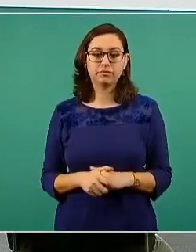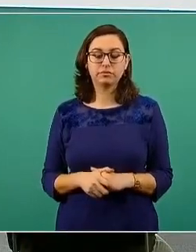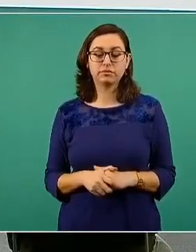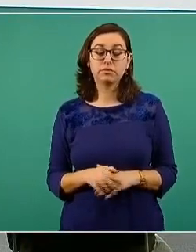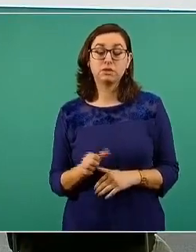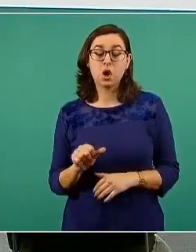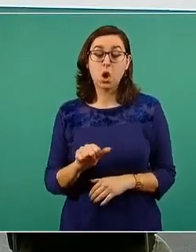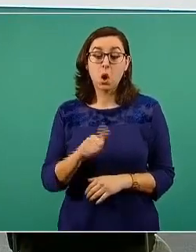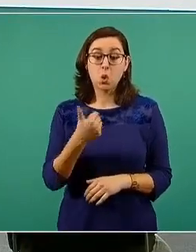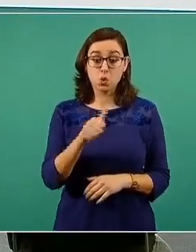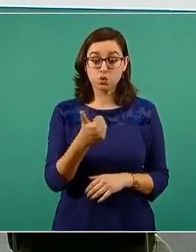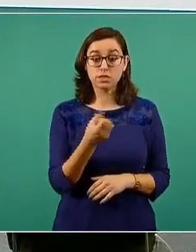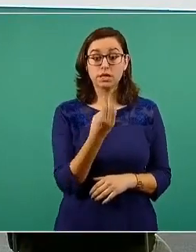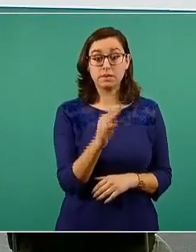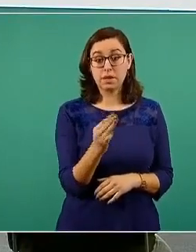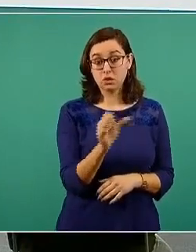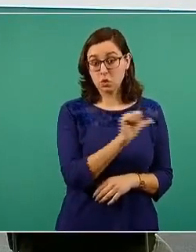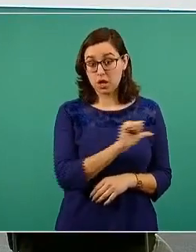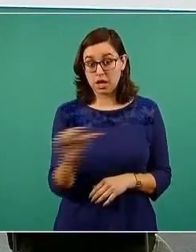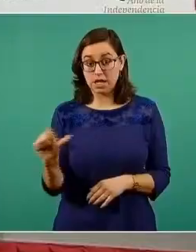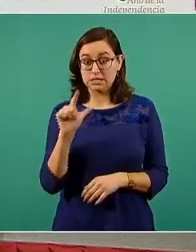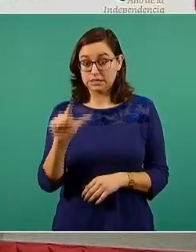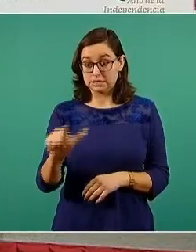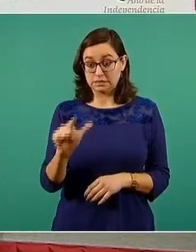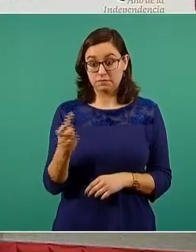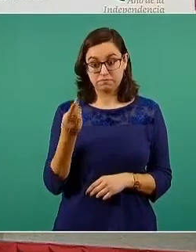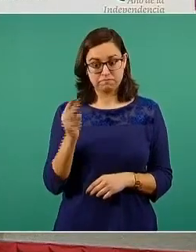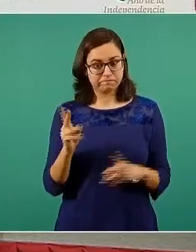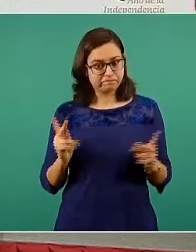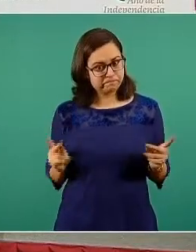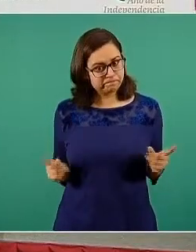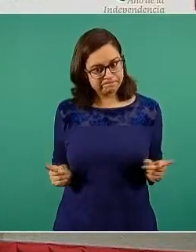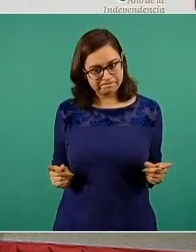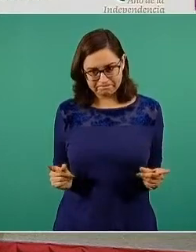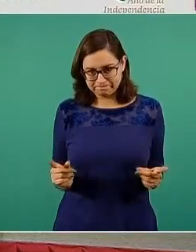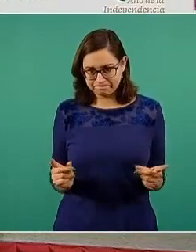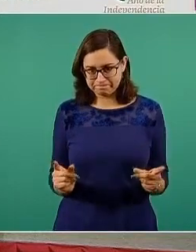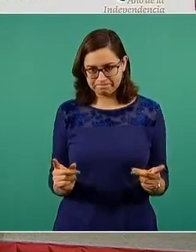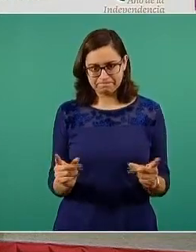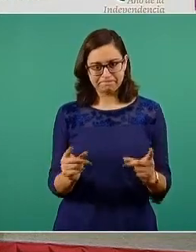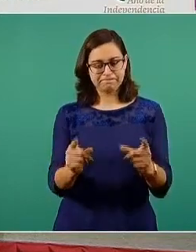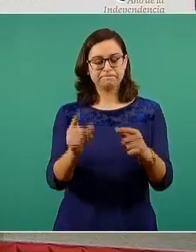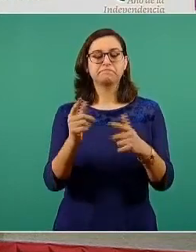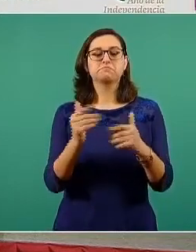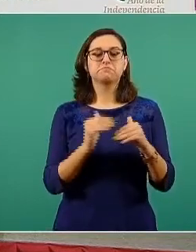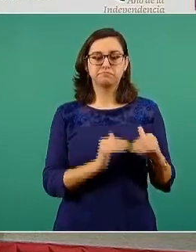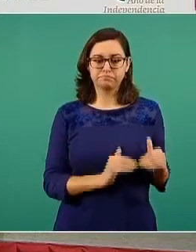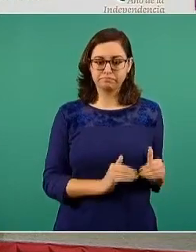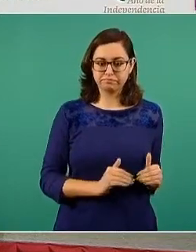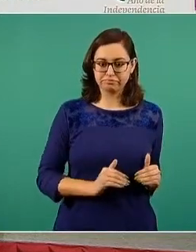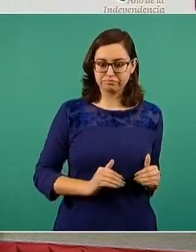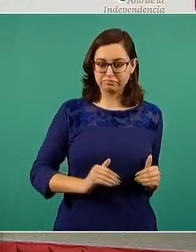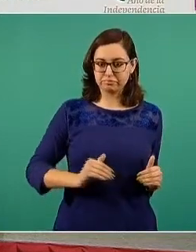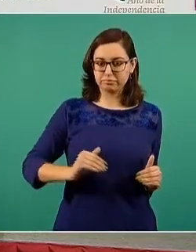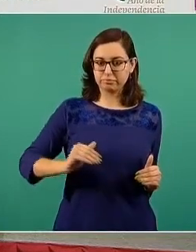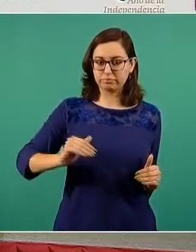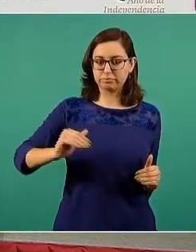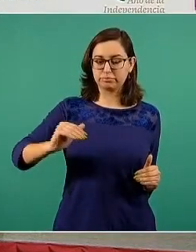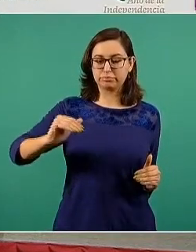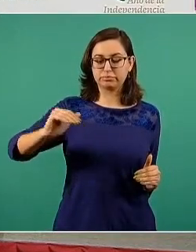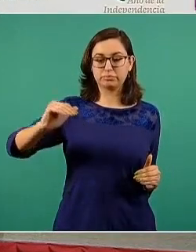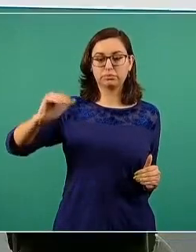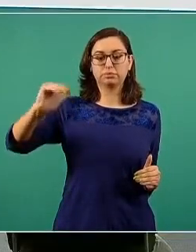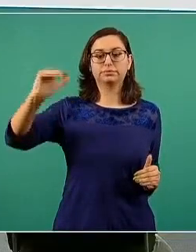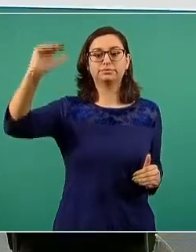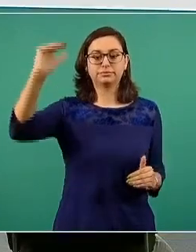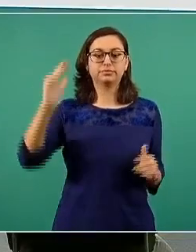11 de mayo al 17 de mayo se avanzó a una velocidad menos rápida, pero después vino la fase de expansión